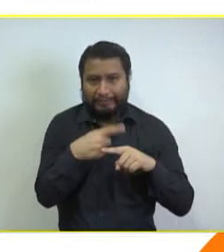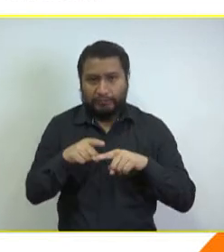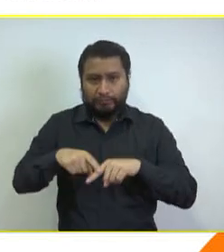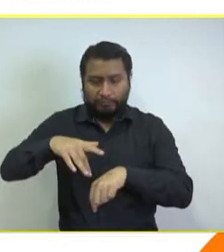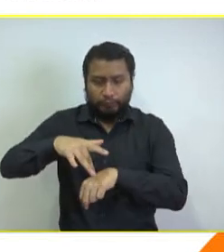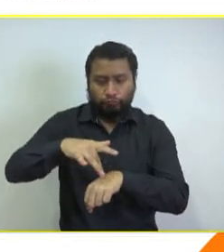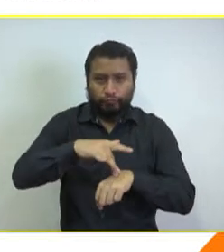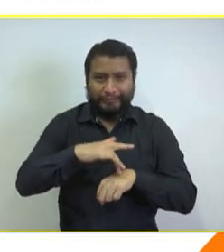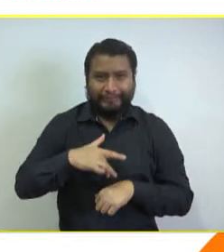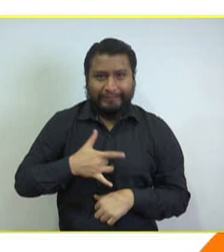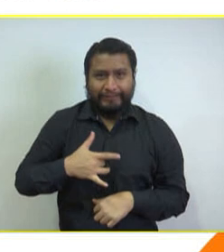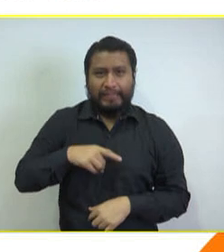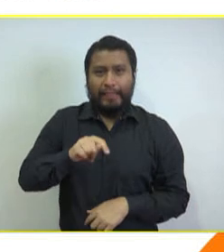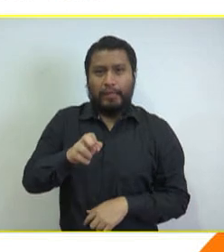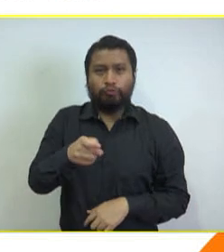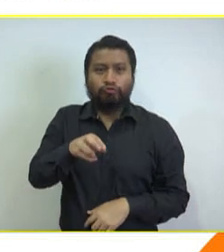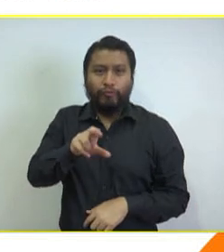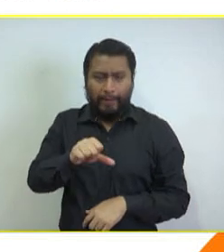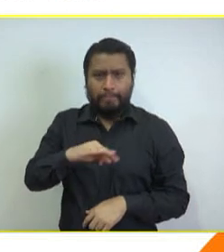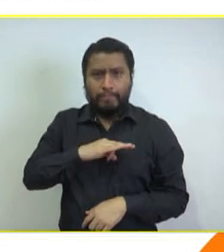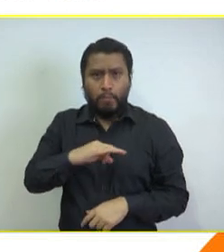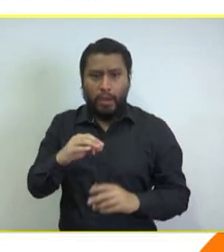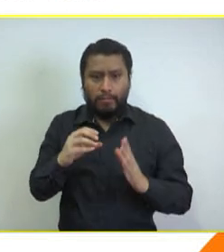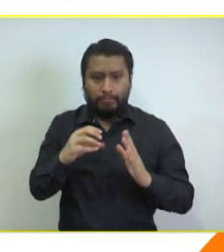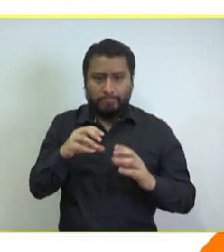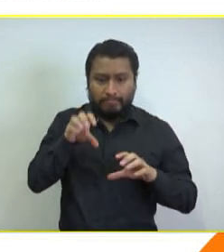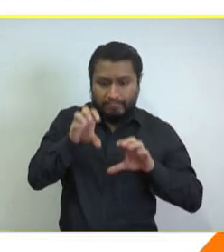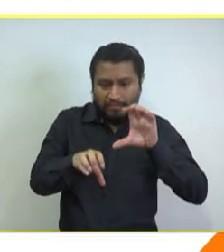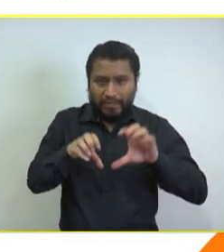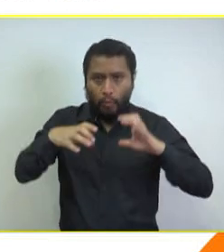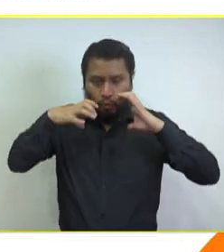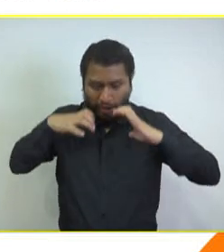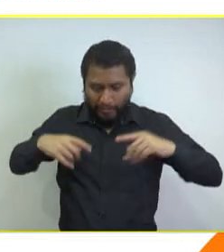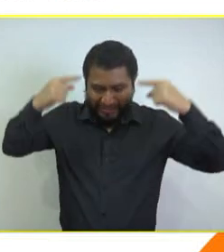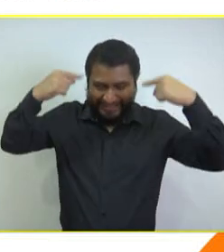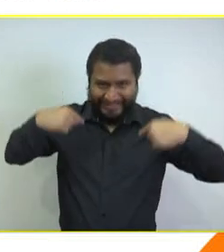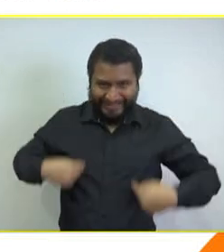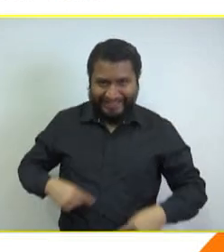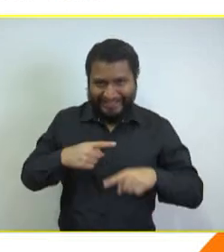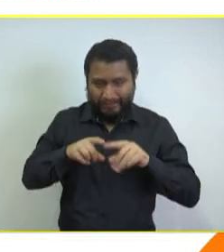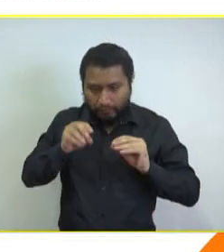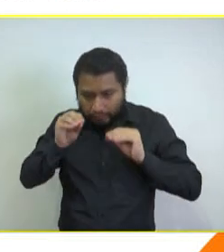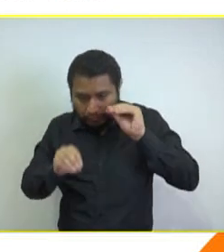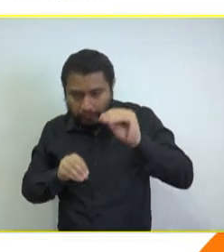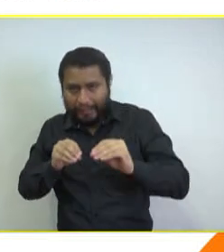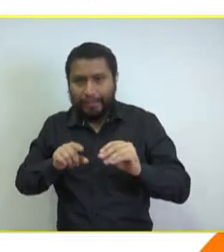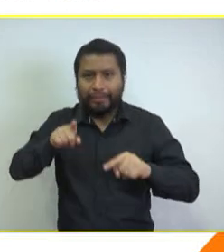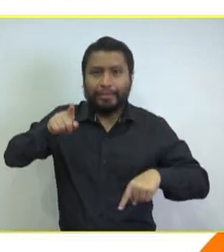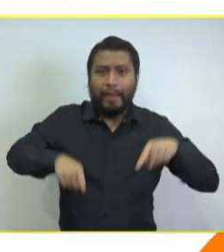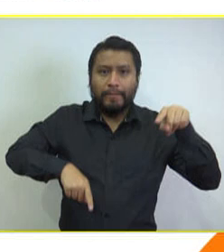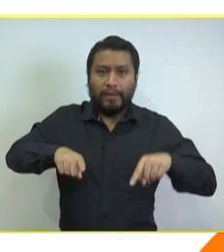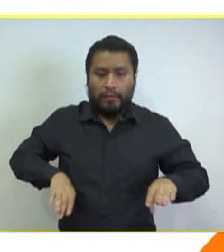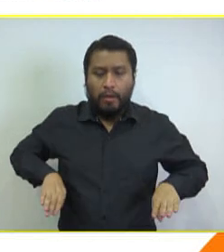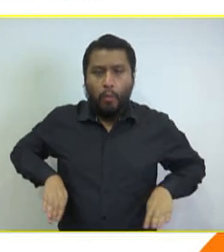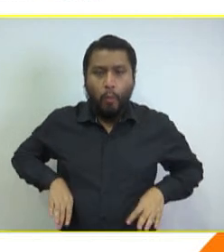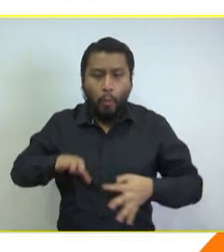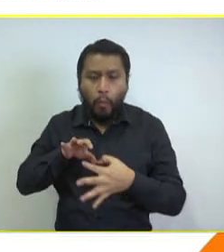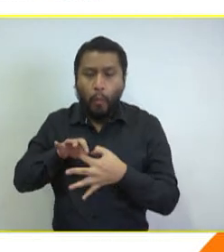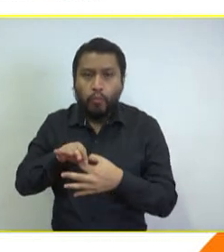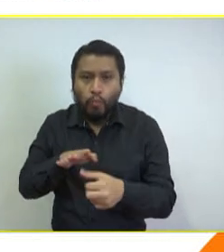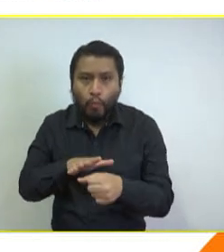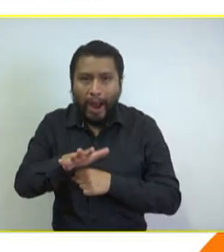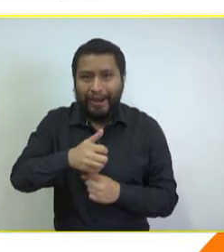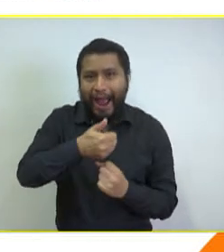texturas que pues se van colocando en las diversas partes del cuerpo a las que corresponda pues cada uno de los microorganismos